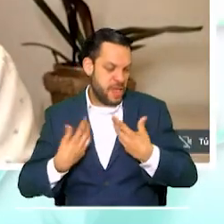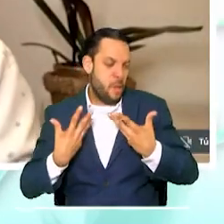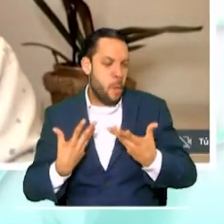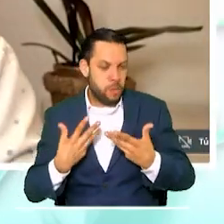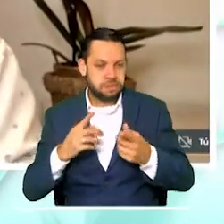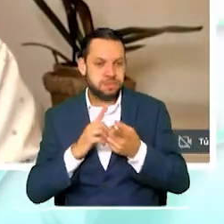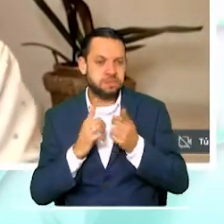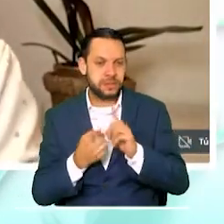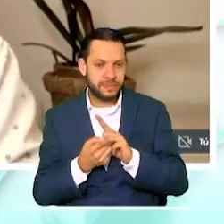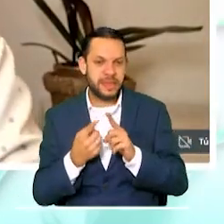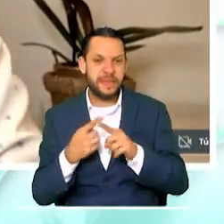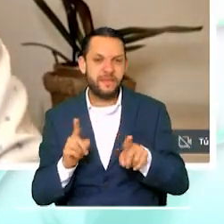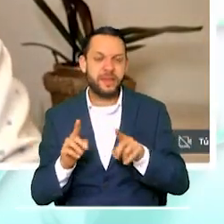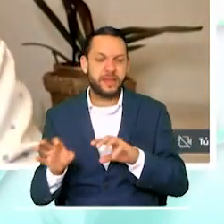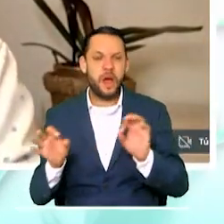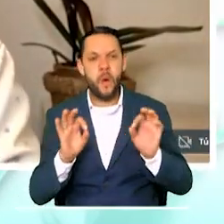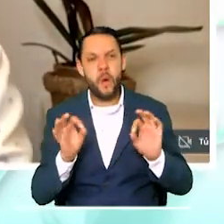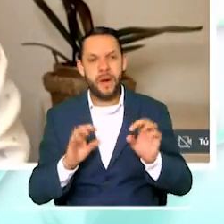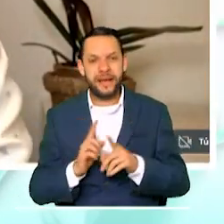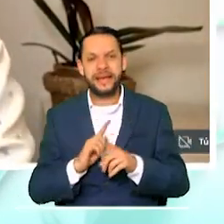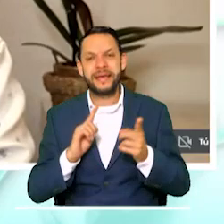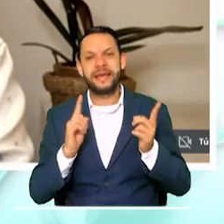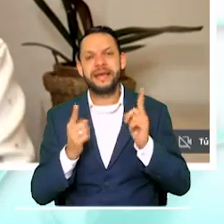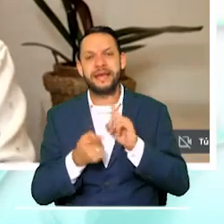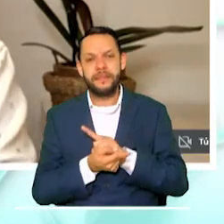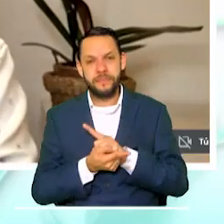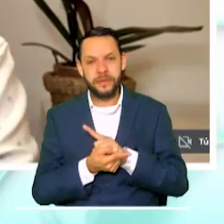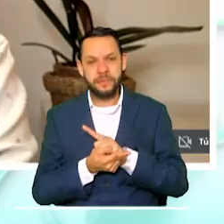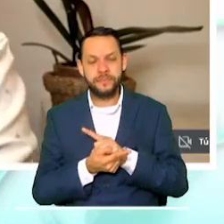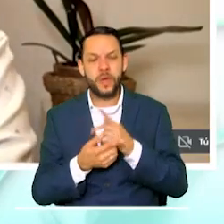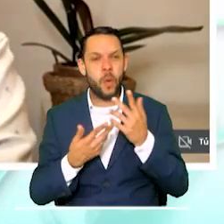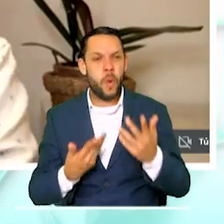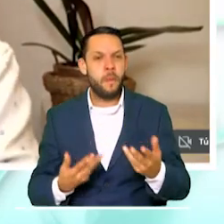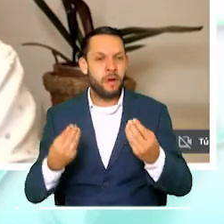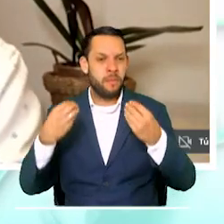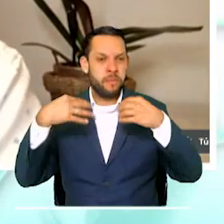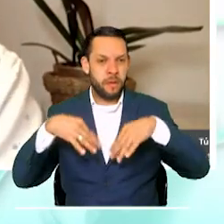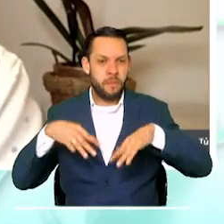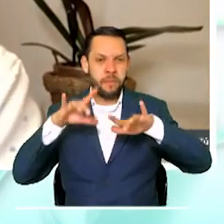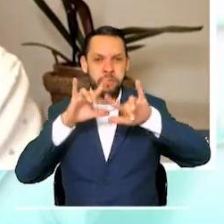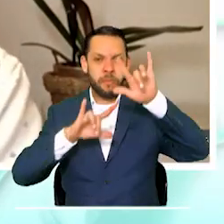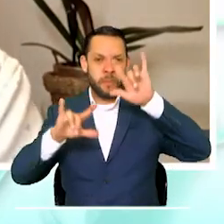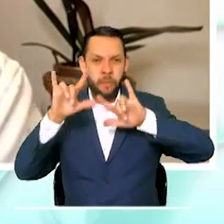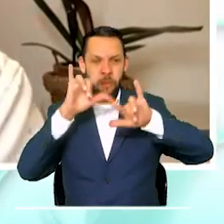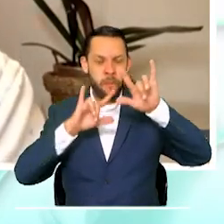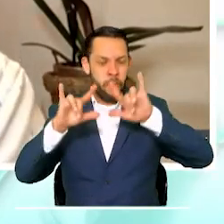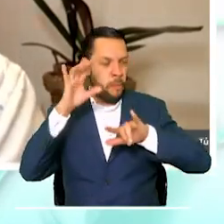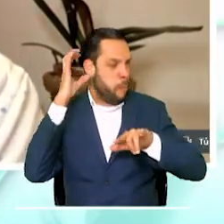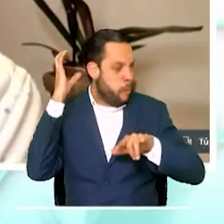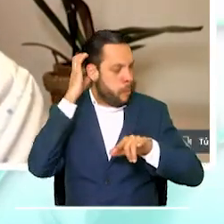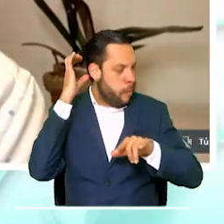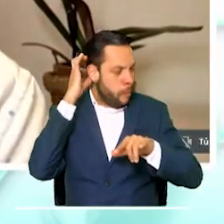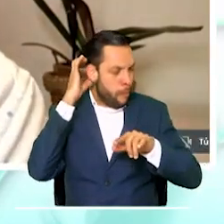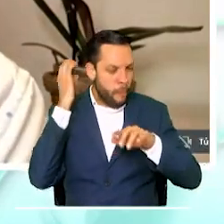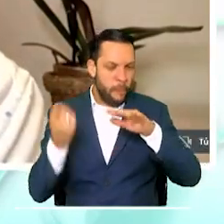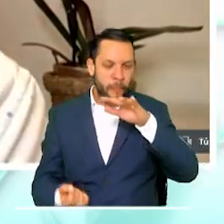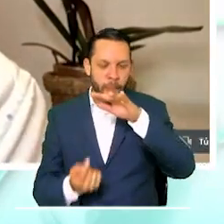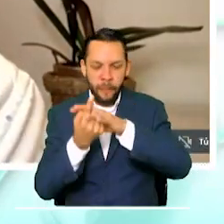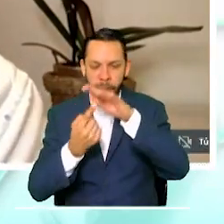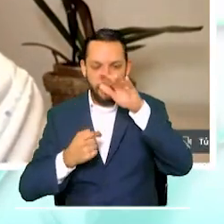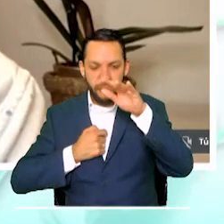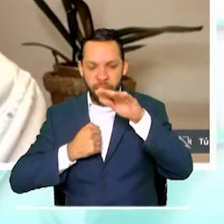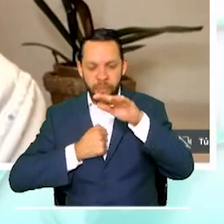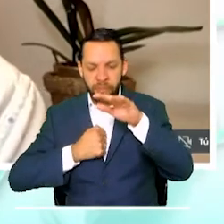coincido. Cambio es la forma en la que el universo se presenta, pero la mente lo recibe con negación. La negación genera